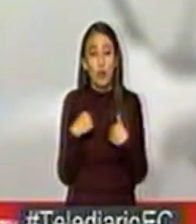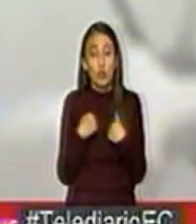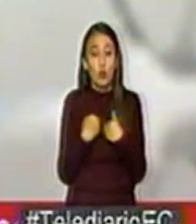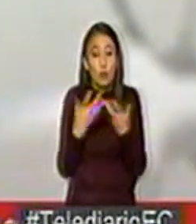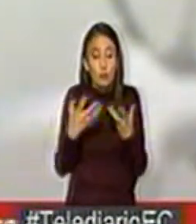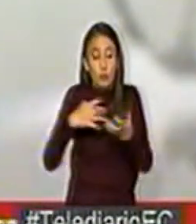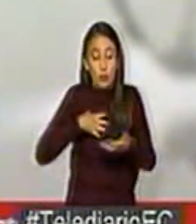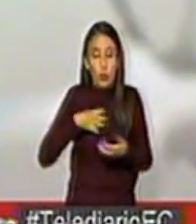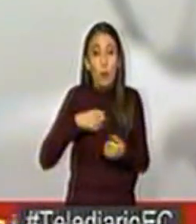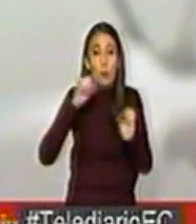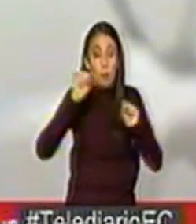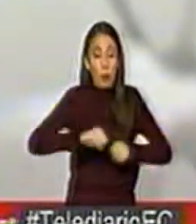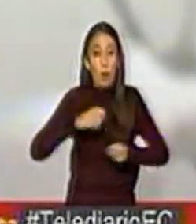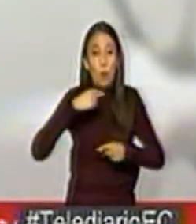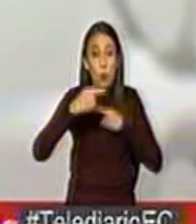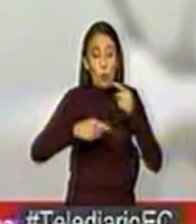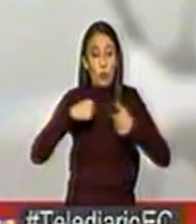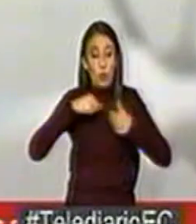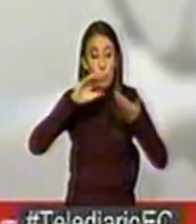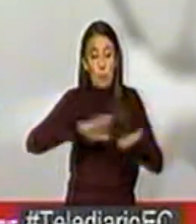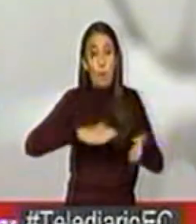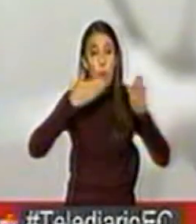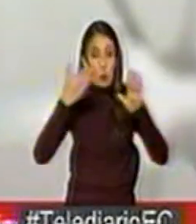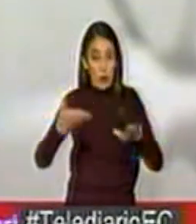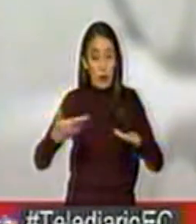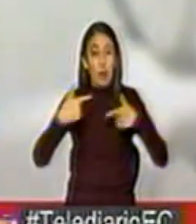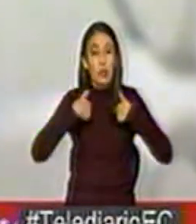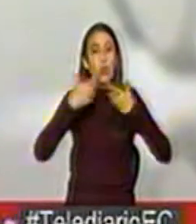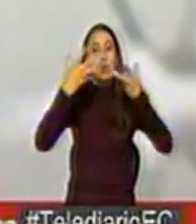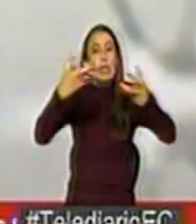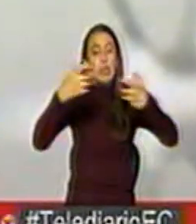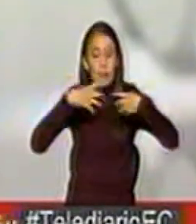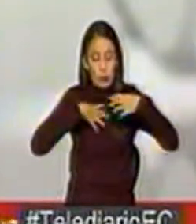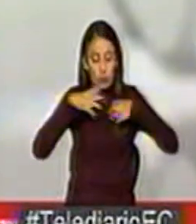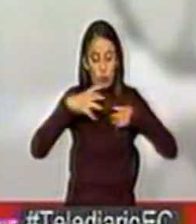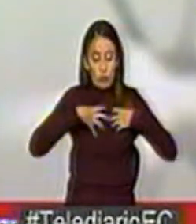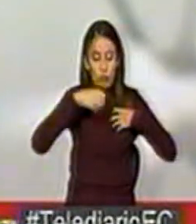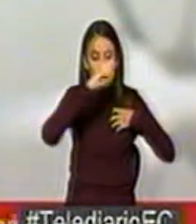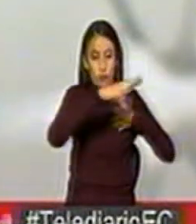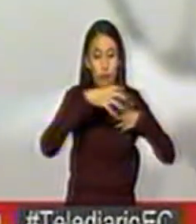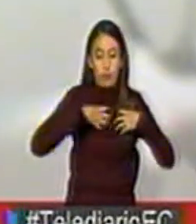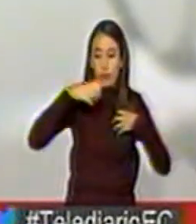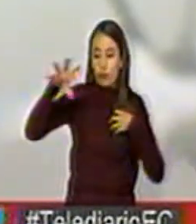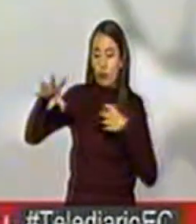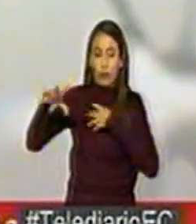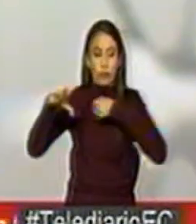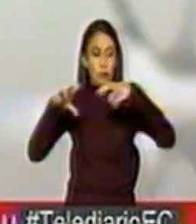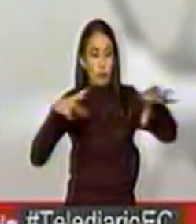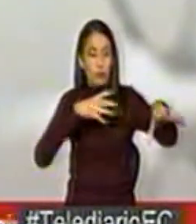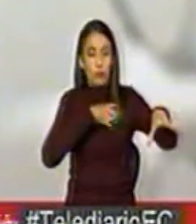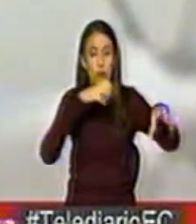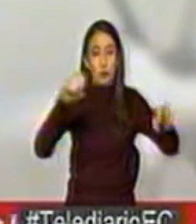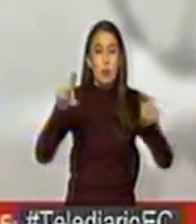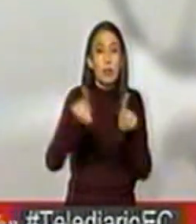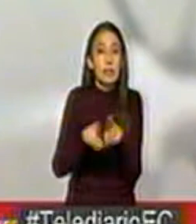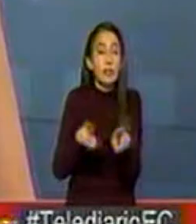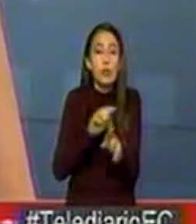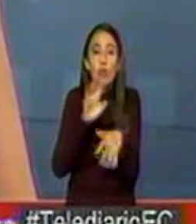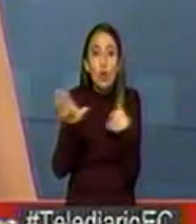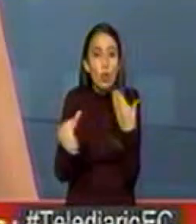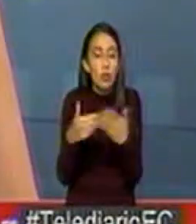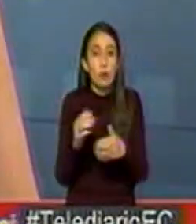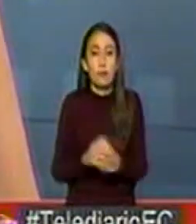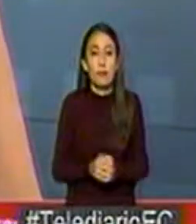donante, mantengan esa voluntad. Cuando yo muera, que esa expresión mía colocada en la cédula, manténgala. ¿Puede la